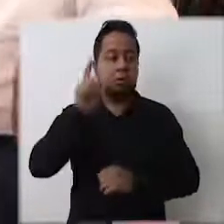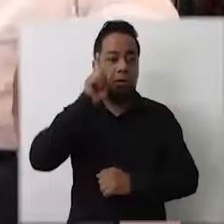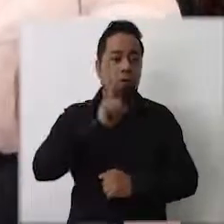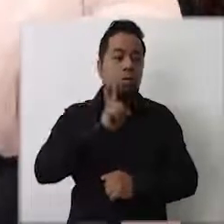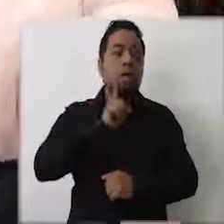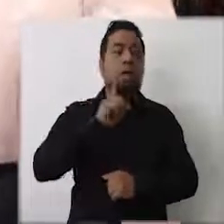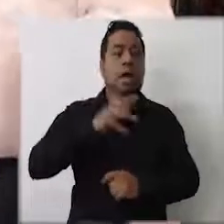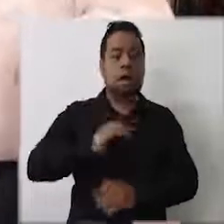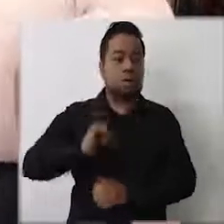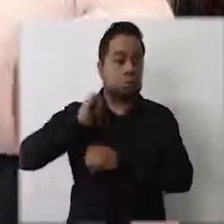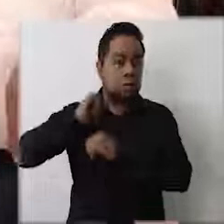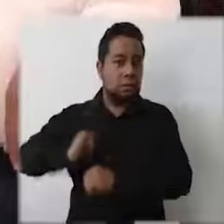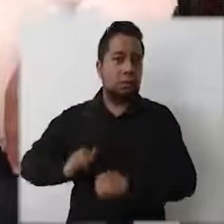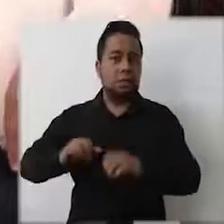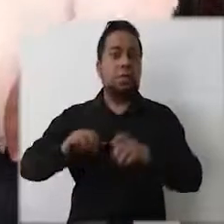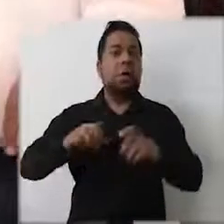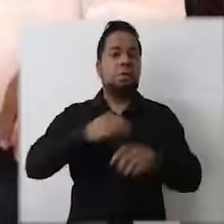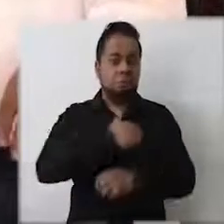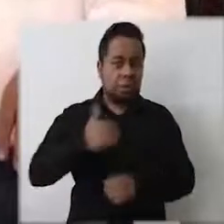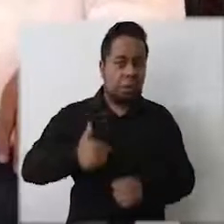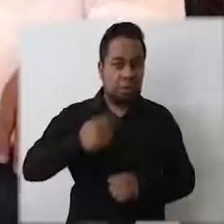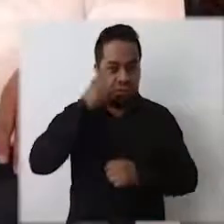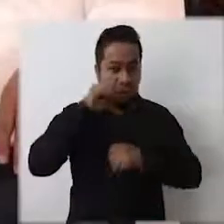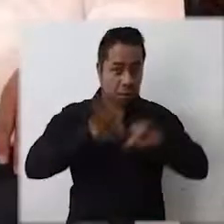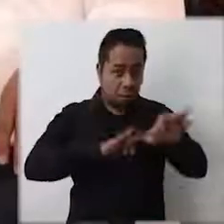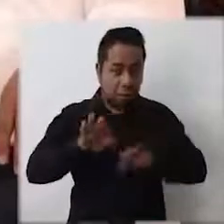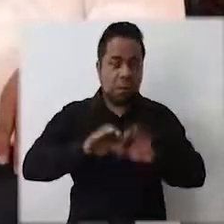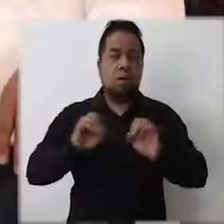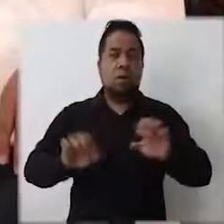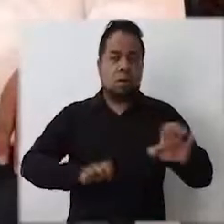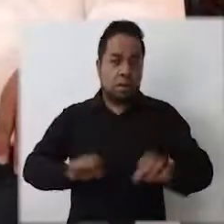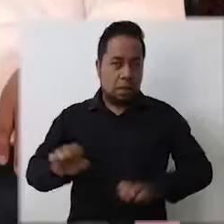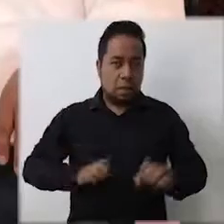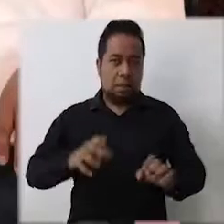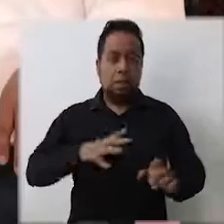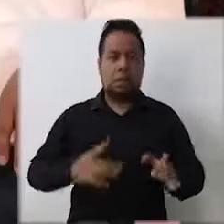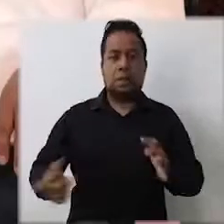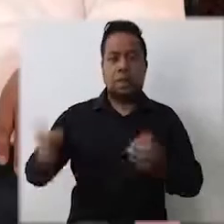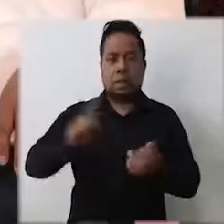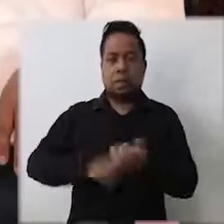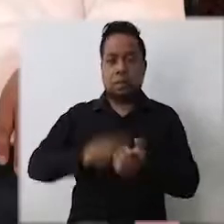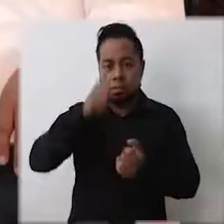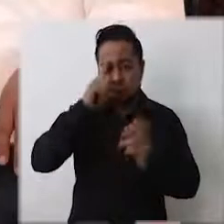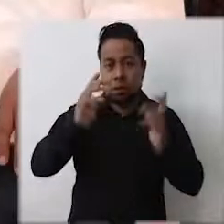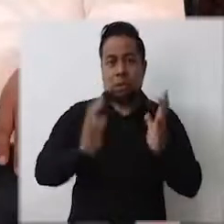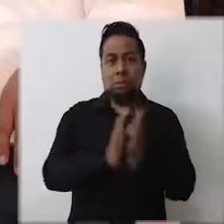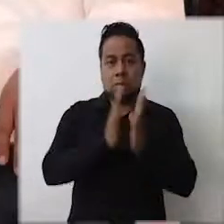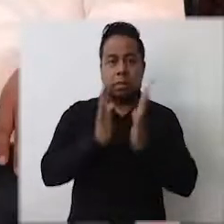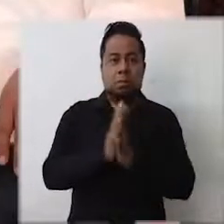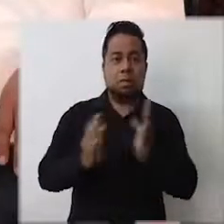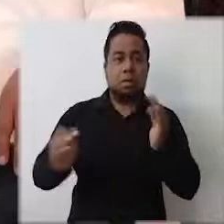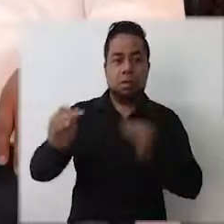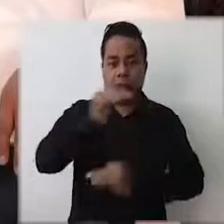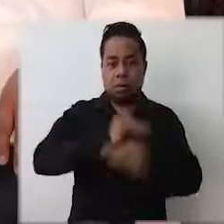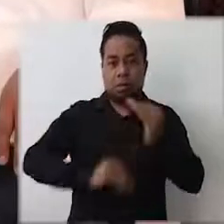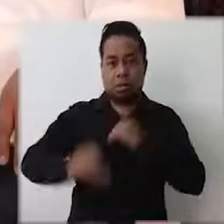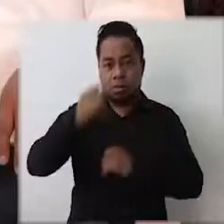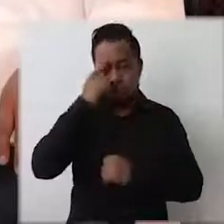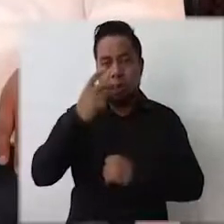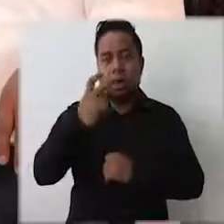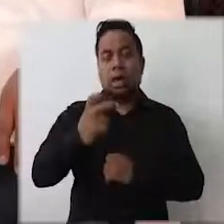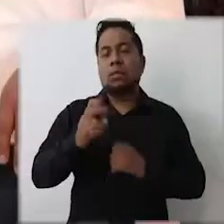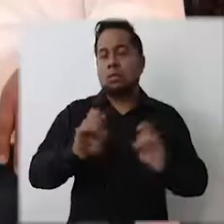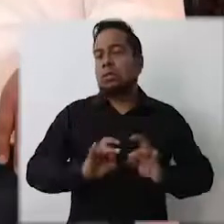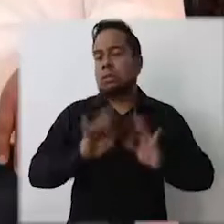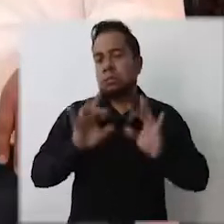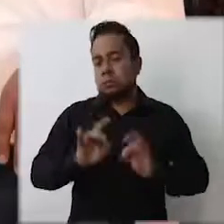academia, los distintos órdenes de gobierno, los poderes del Estado y población en general para conmemorar el